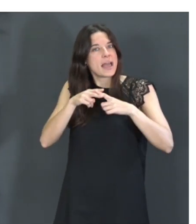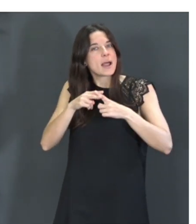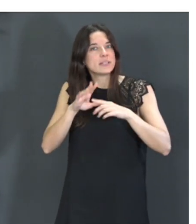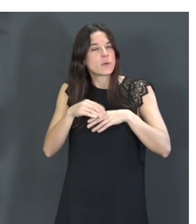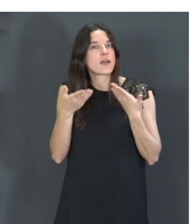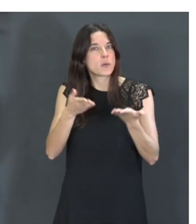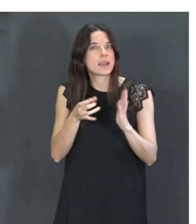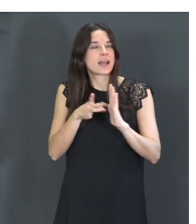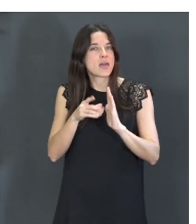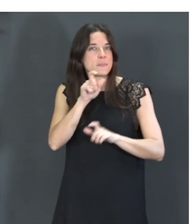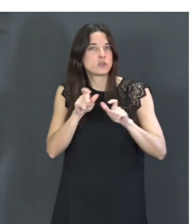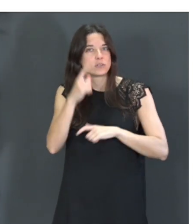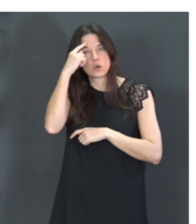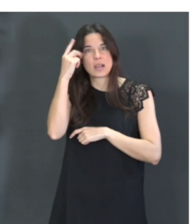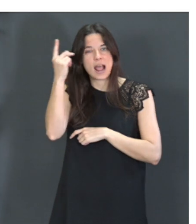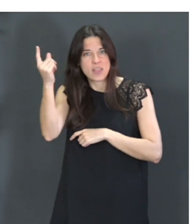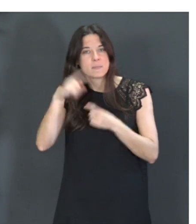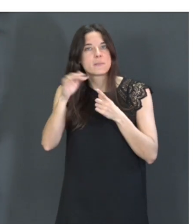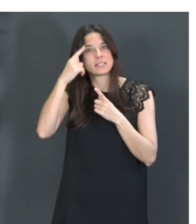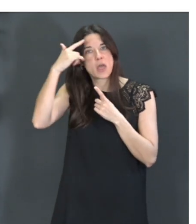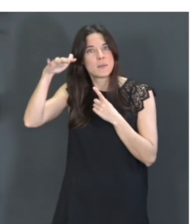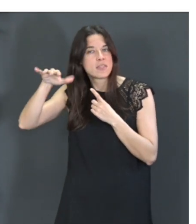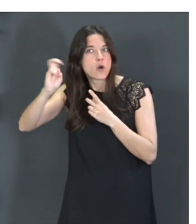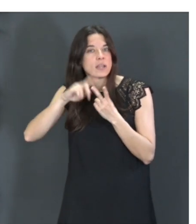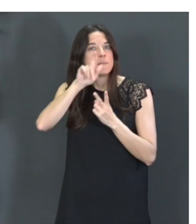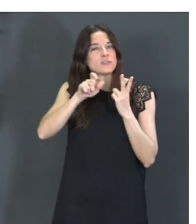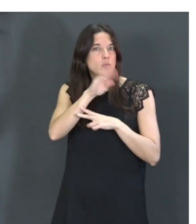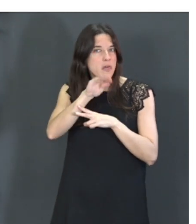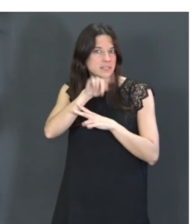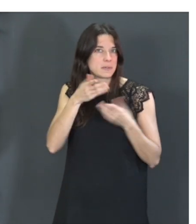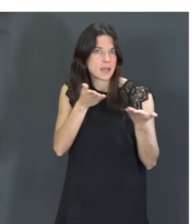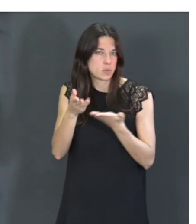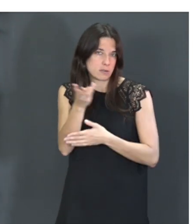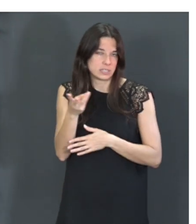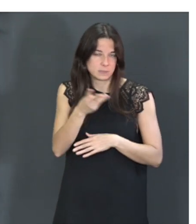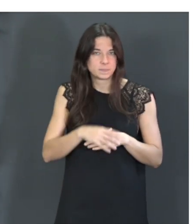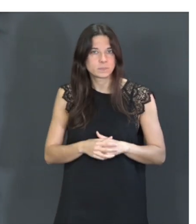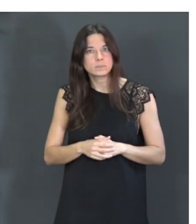personas con Alzheimer y de otras demencias y sus cuidadores, por supuesto.